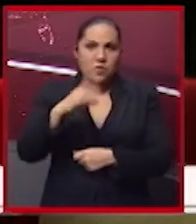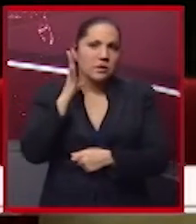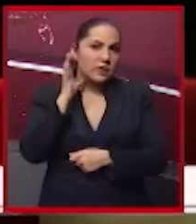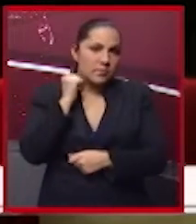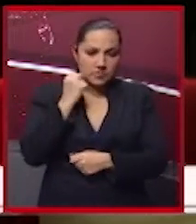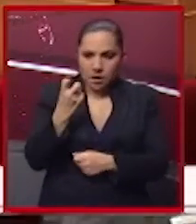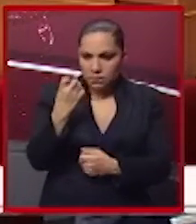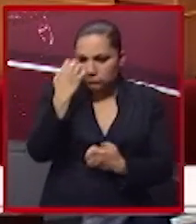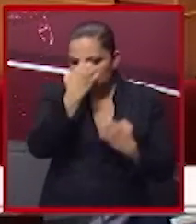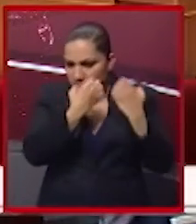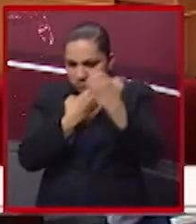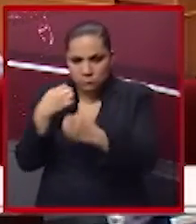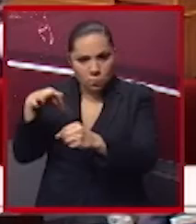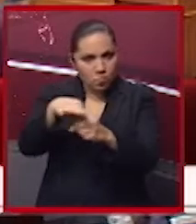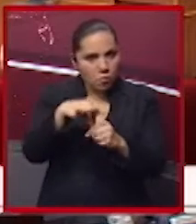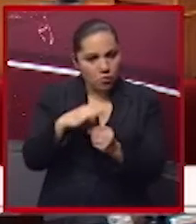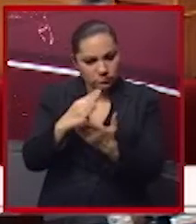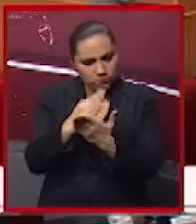acuerdos?